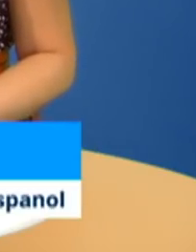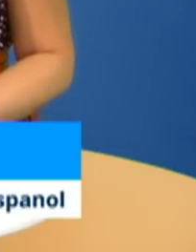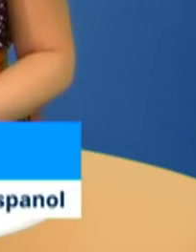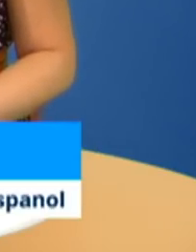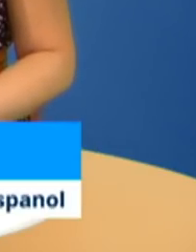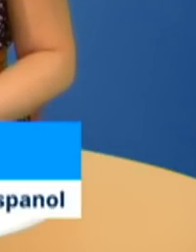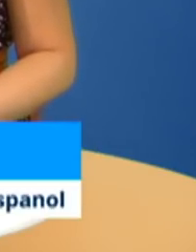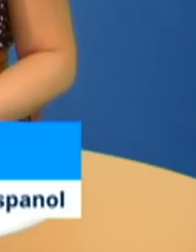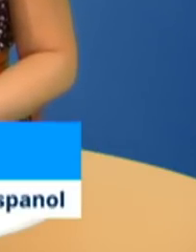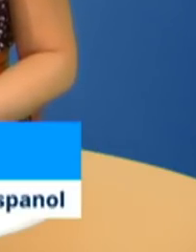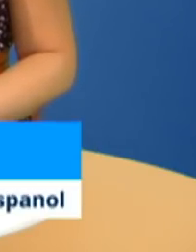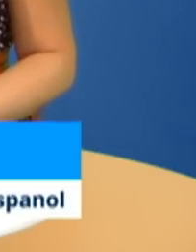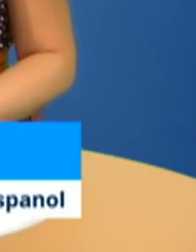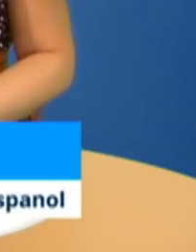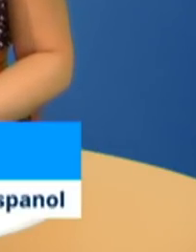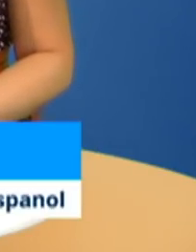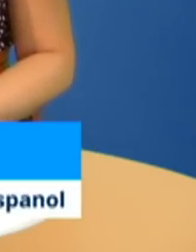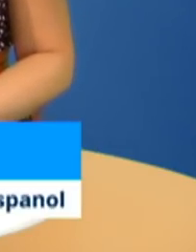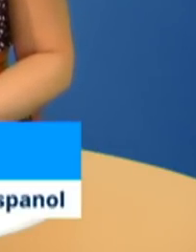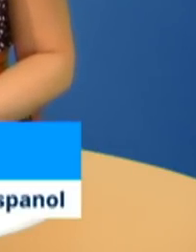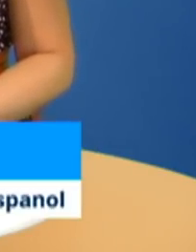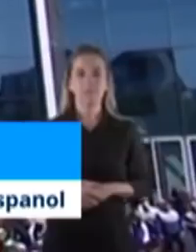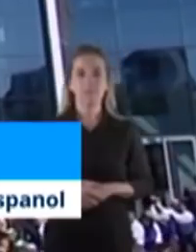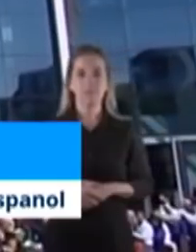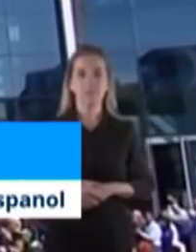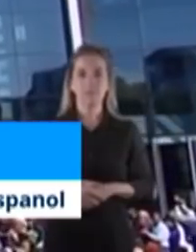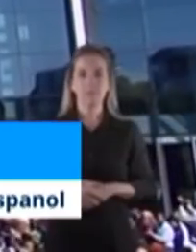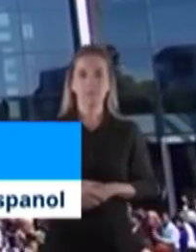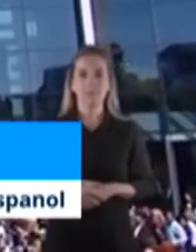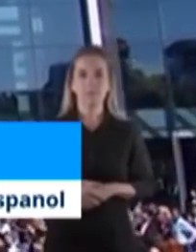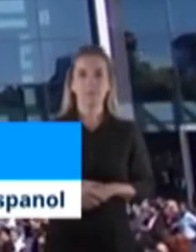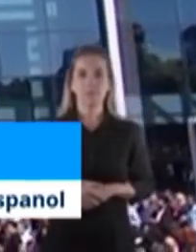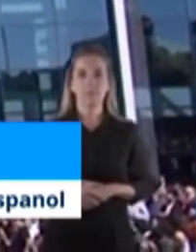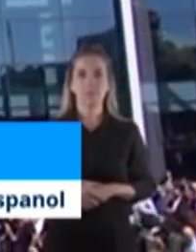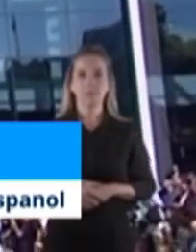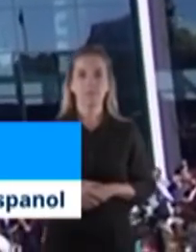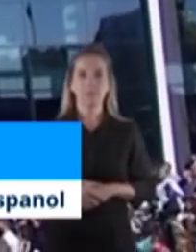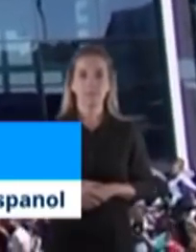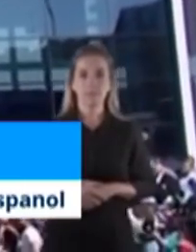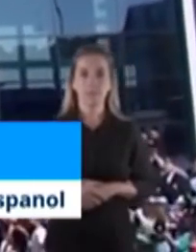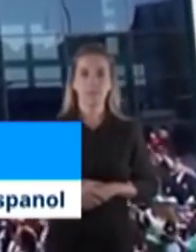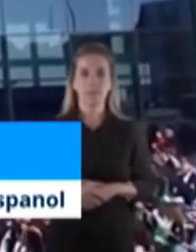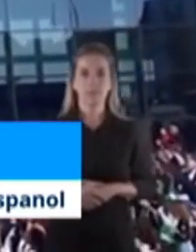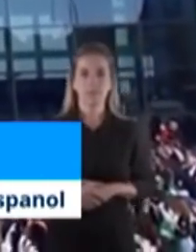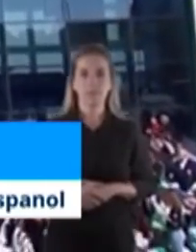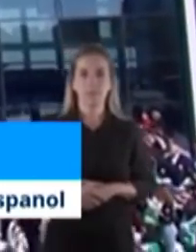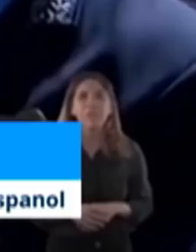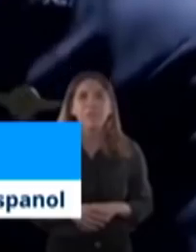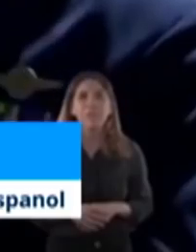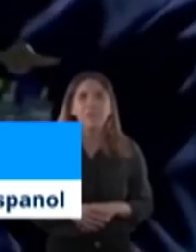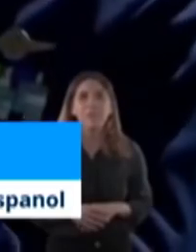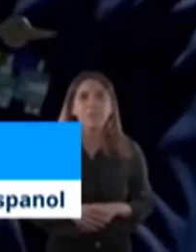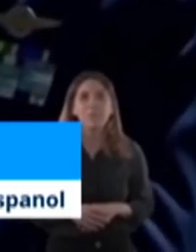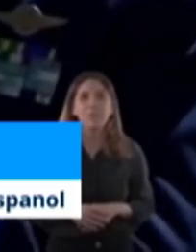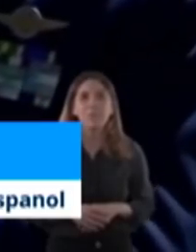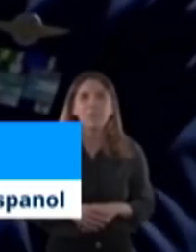Londres reanudar el diálogo y abandonar su presencia militar en las islas. Fernández, el presidente, encabezó un acto oficial en